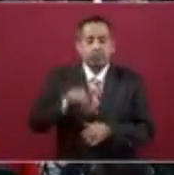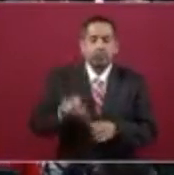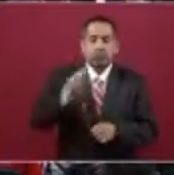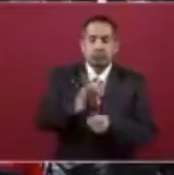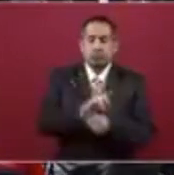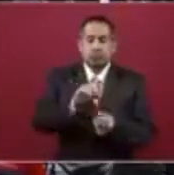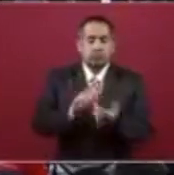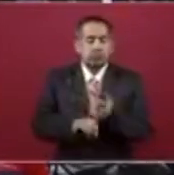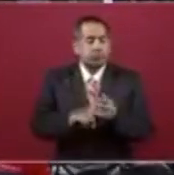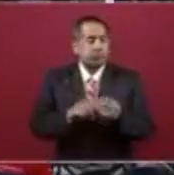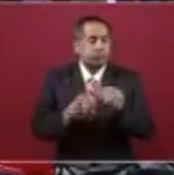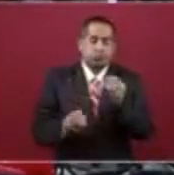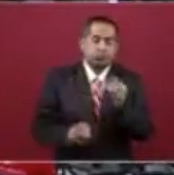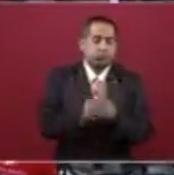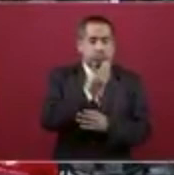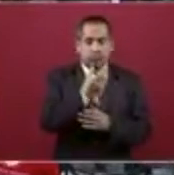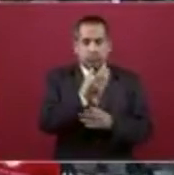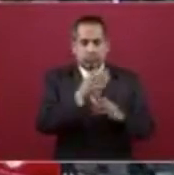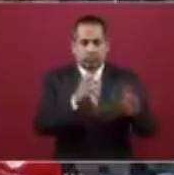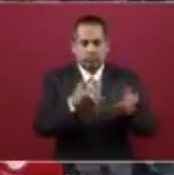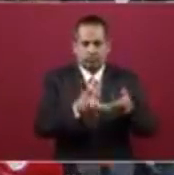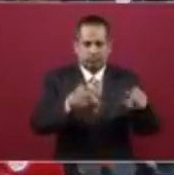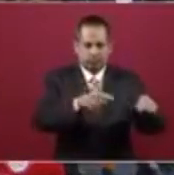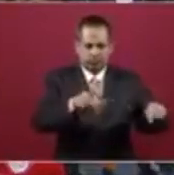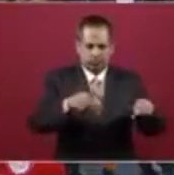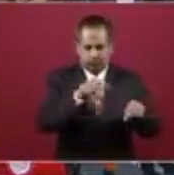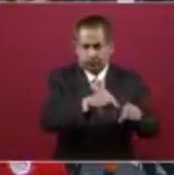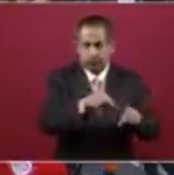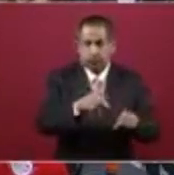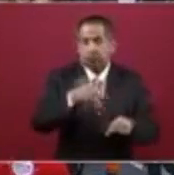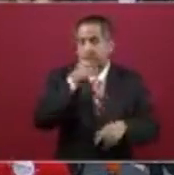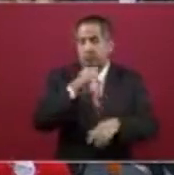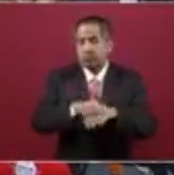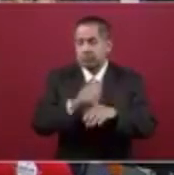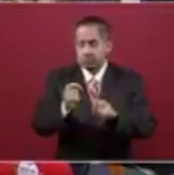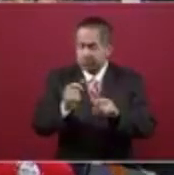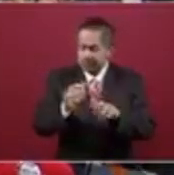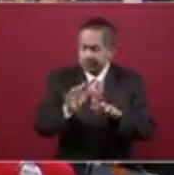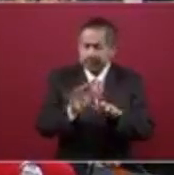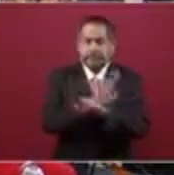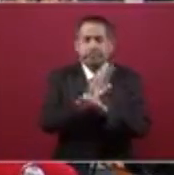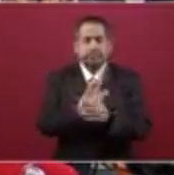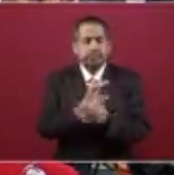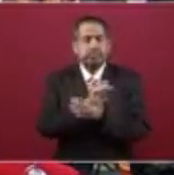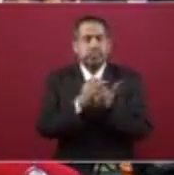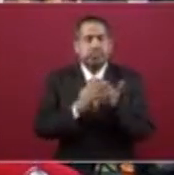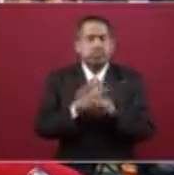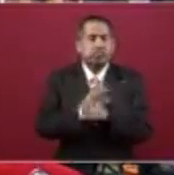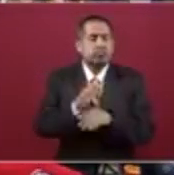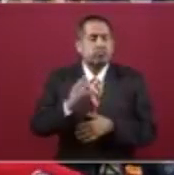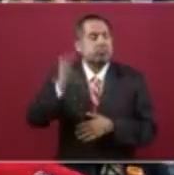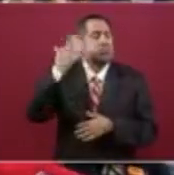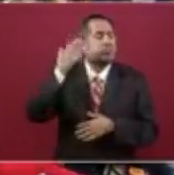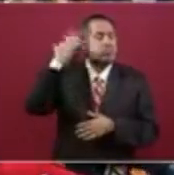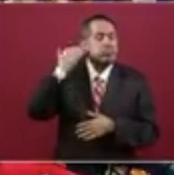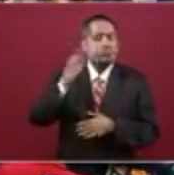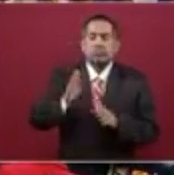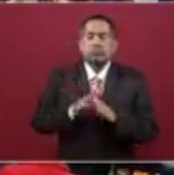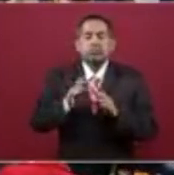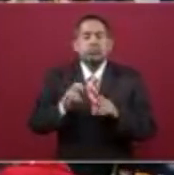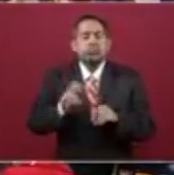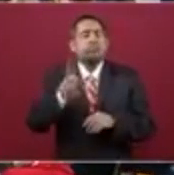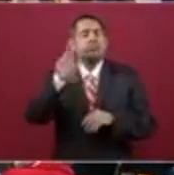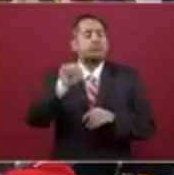los campos nuevos, comentarles que hubo una modificación en relación a cómo se contrataba en